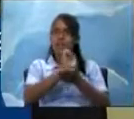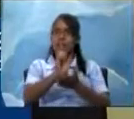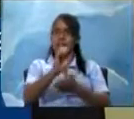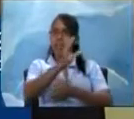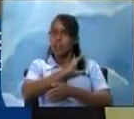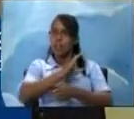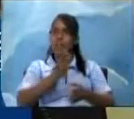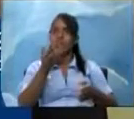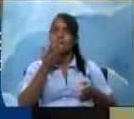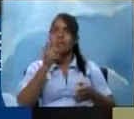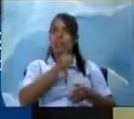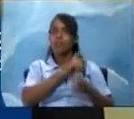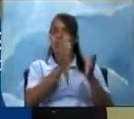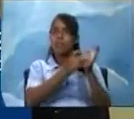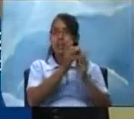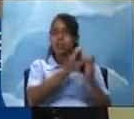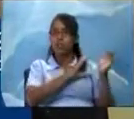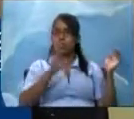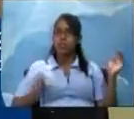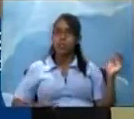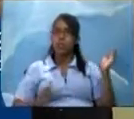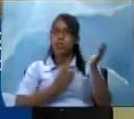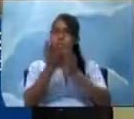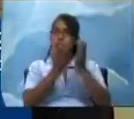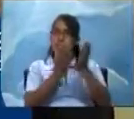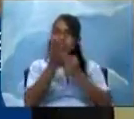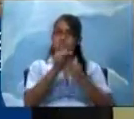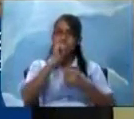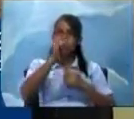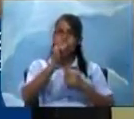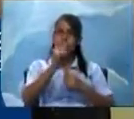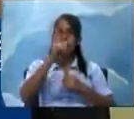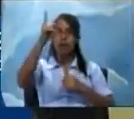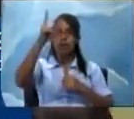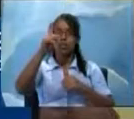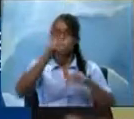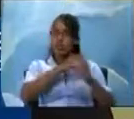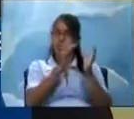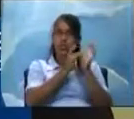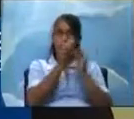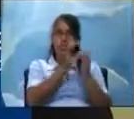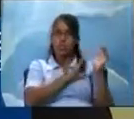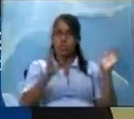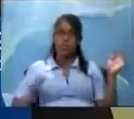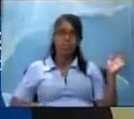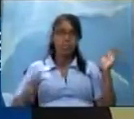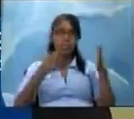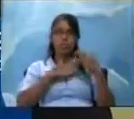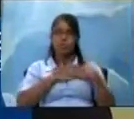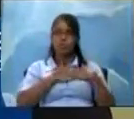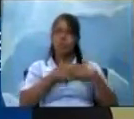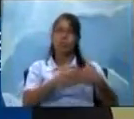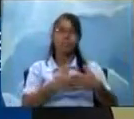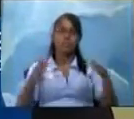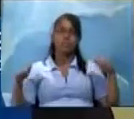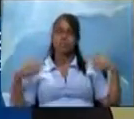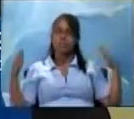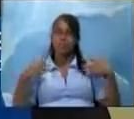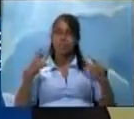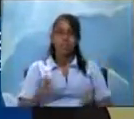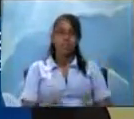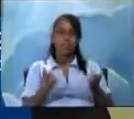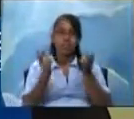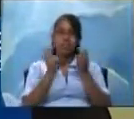el ejemplo de Jesucristo y sírvale a Jesucristo y sírvale a su prójimo, y usted gozará de la